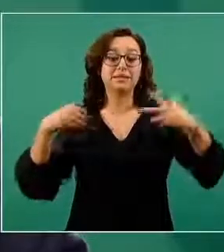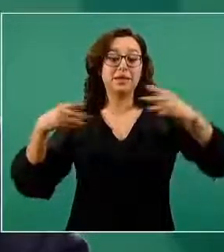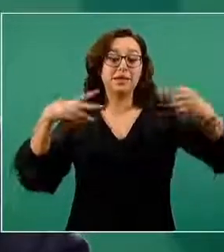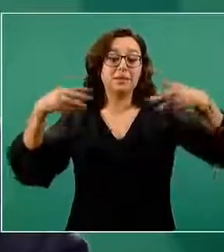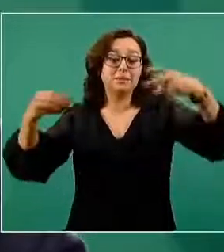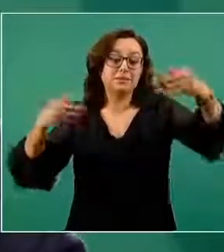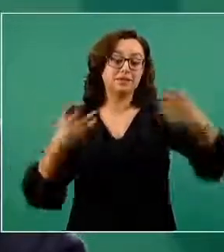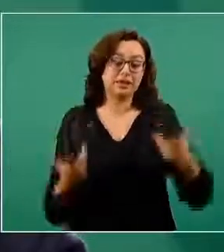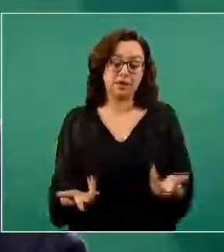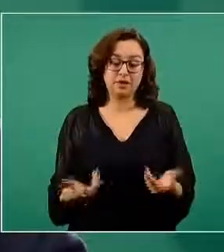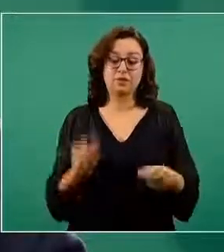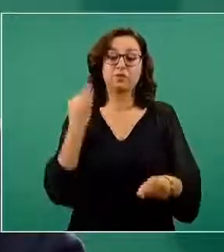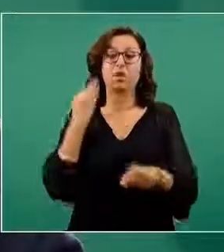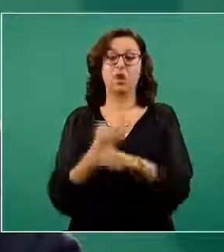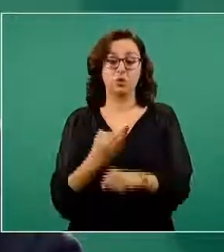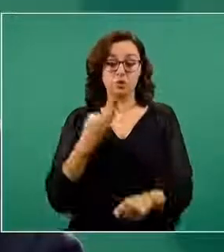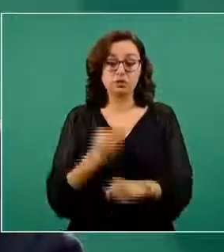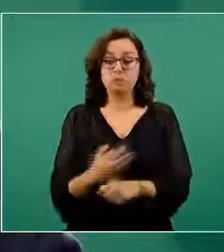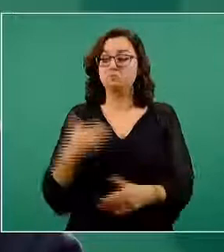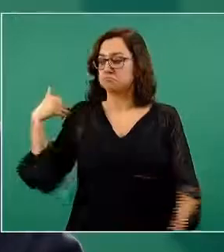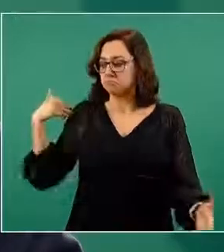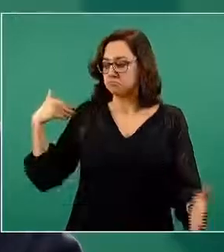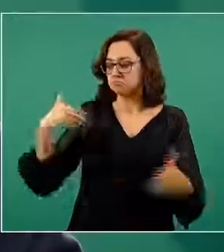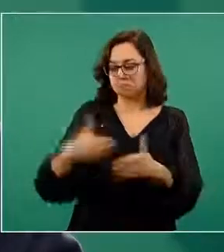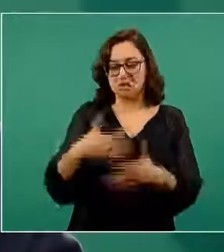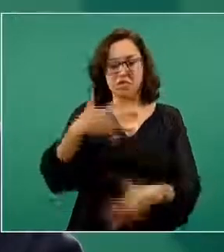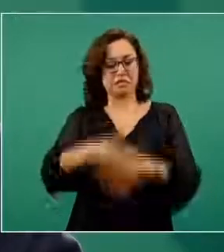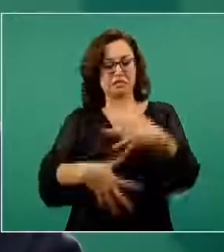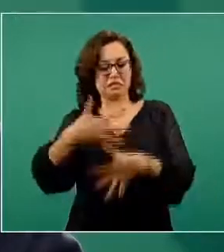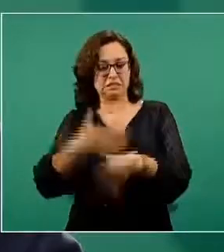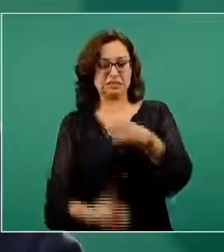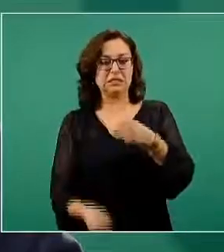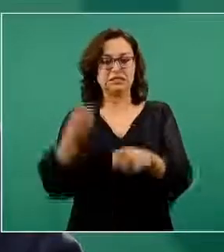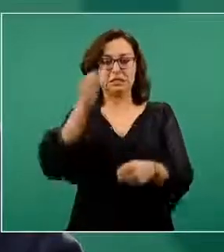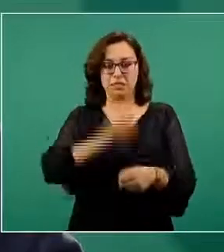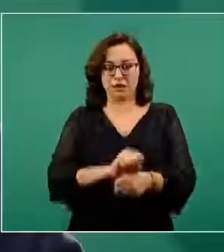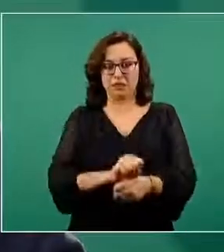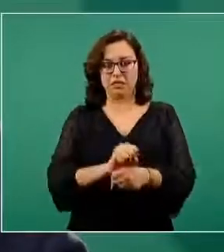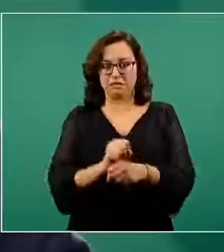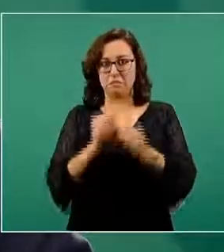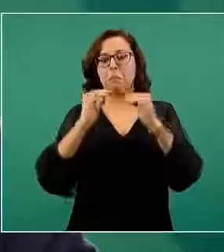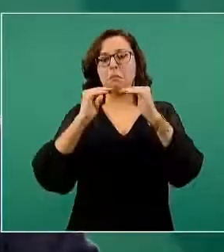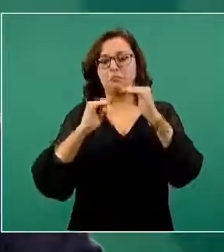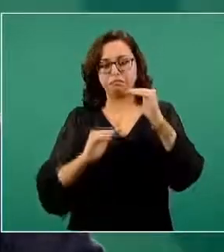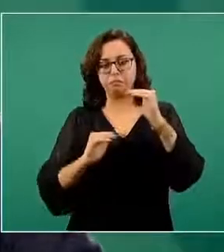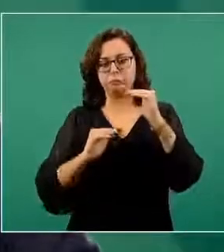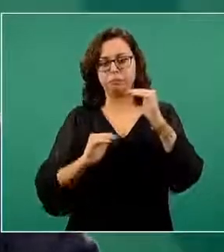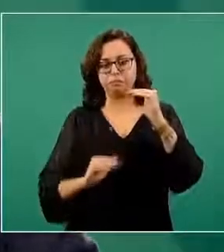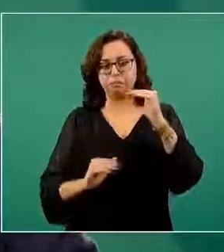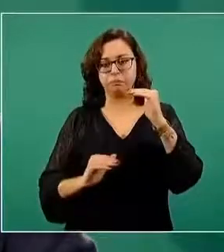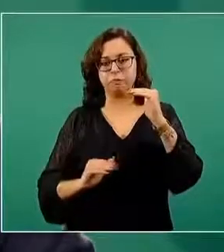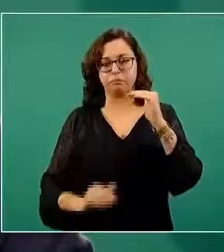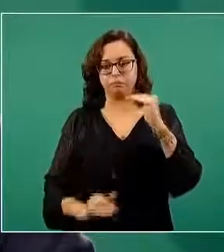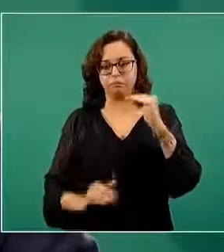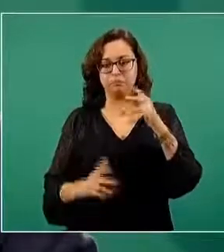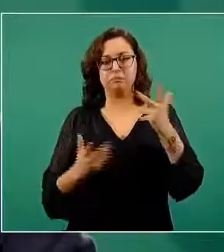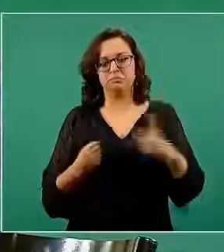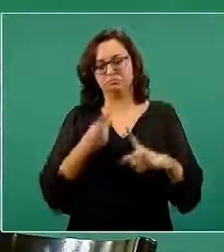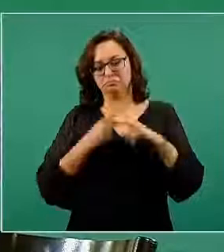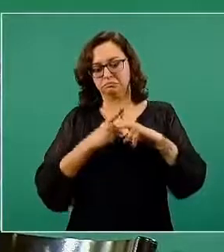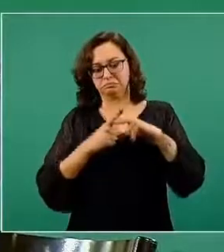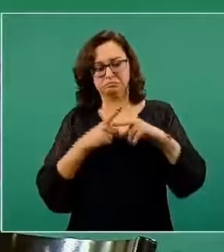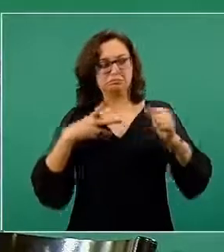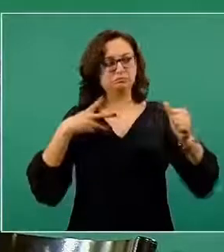noticia es que llevamos 15 semanas de reducción, 3 meses y medio, tenemos índices de